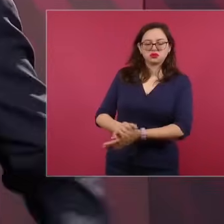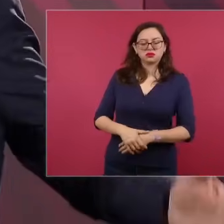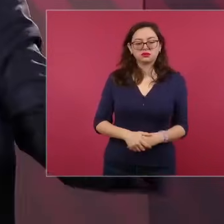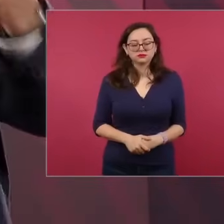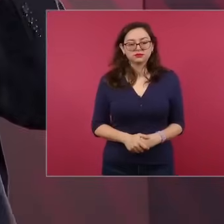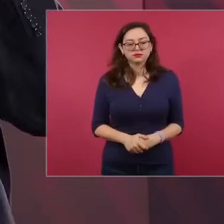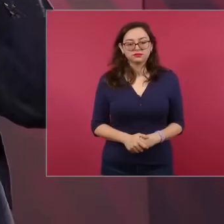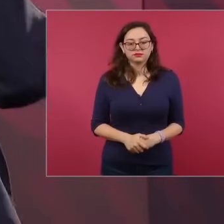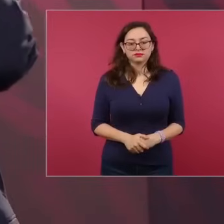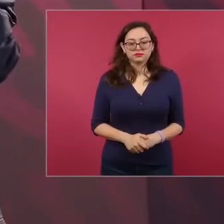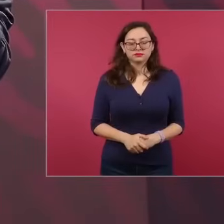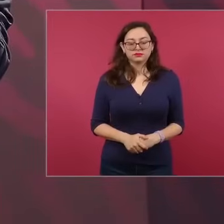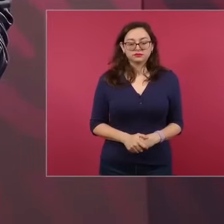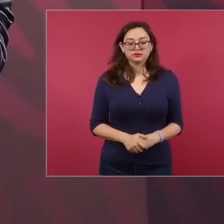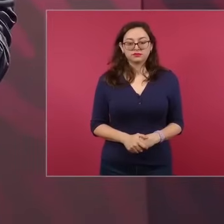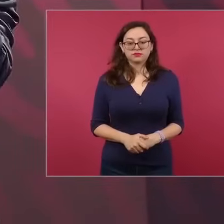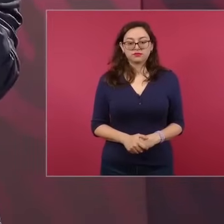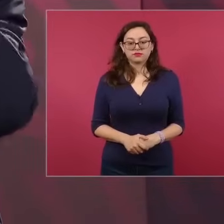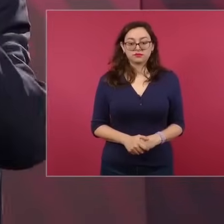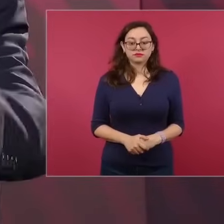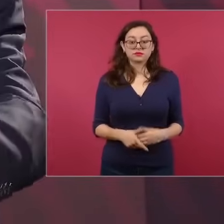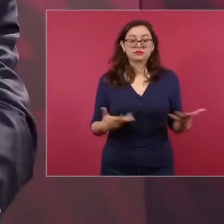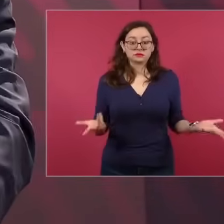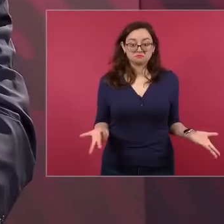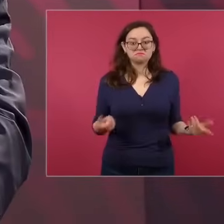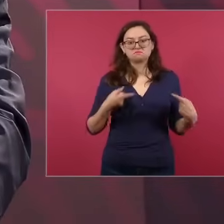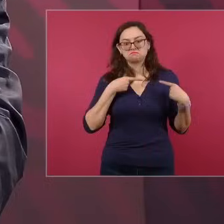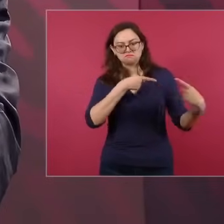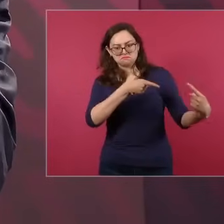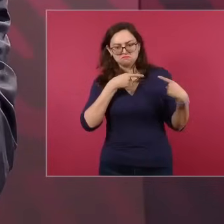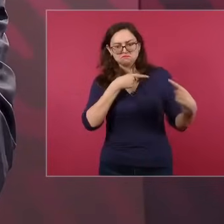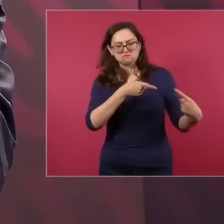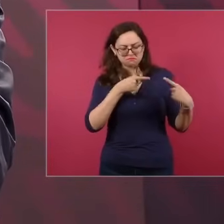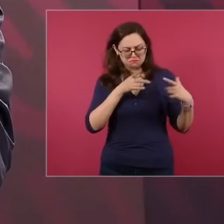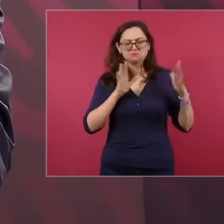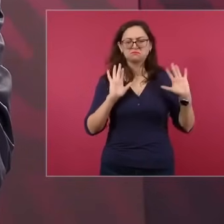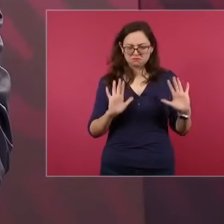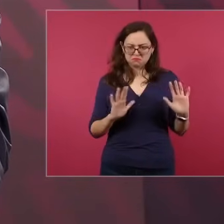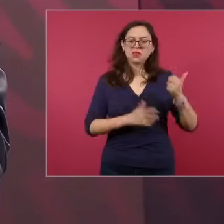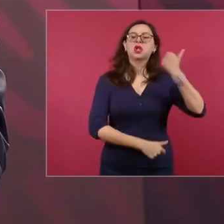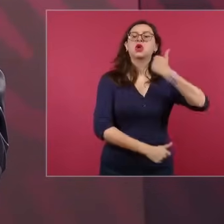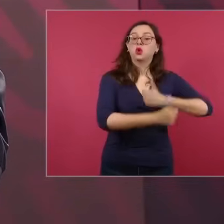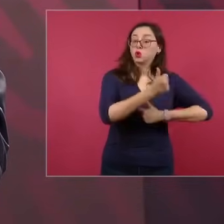Desde luego, son nuestros adversarios, no nuestros enemigos.